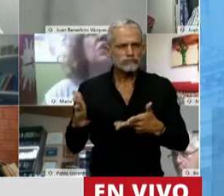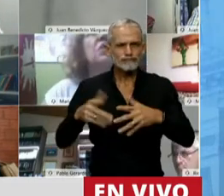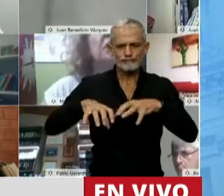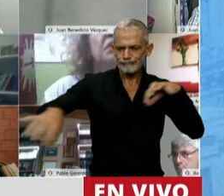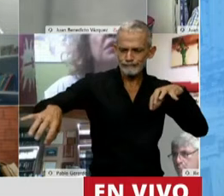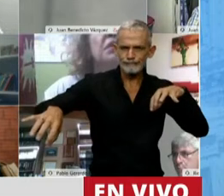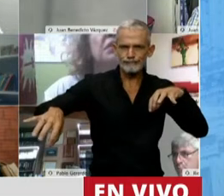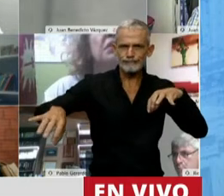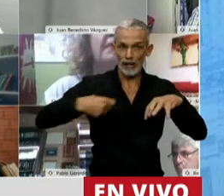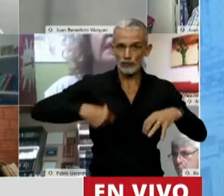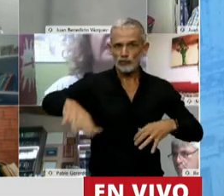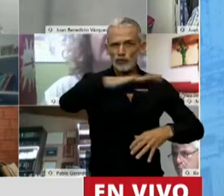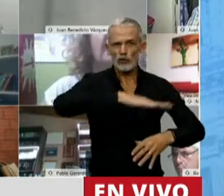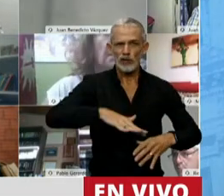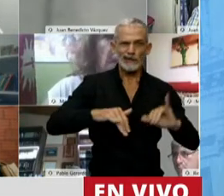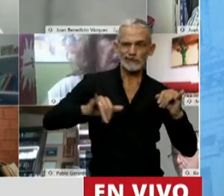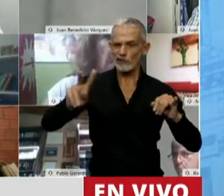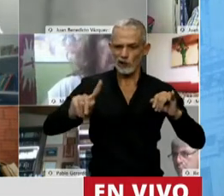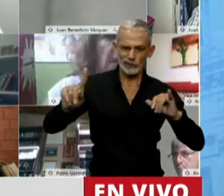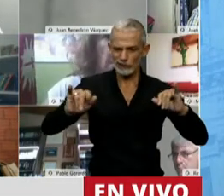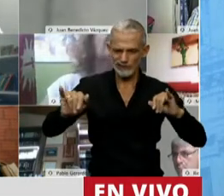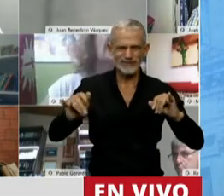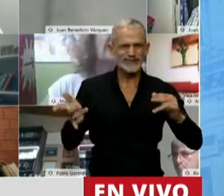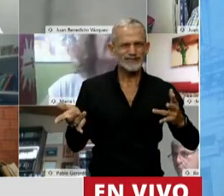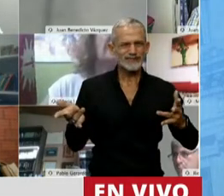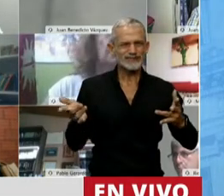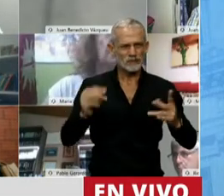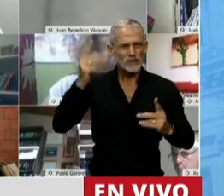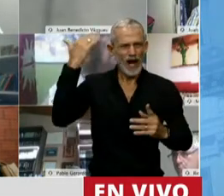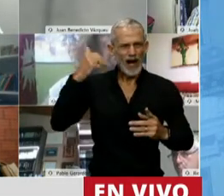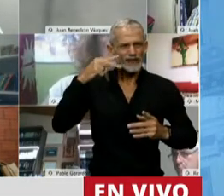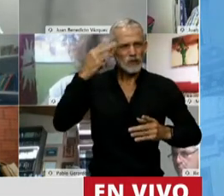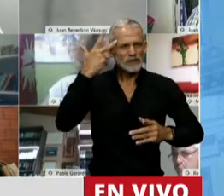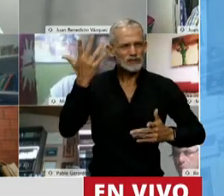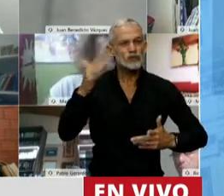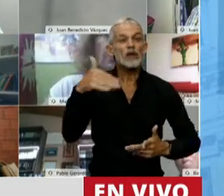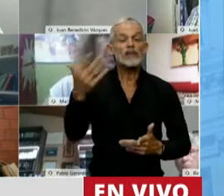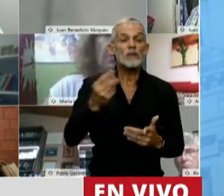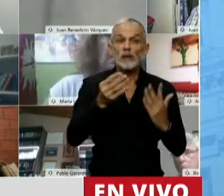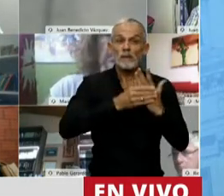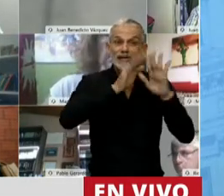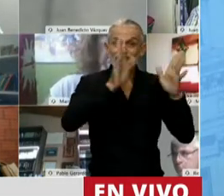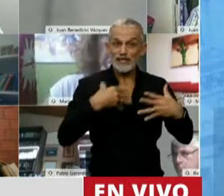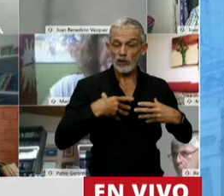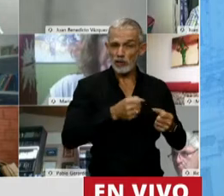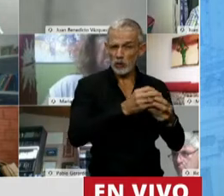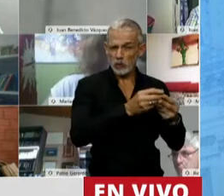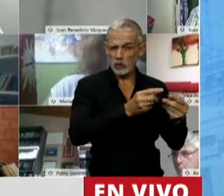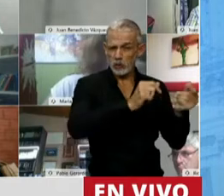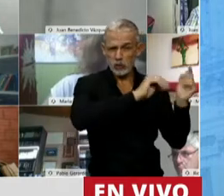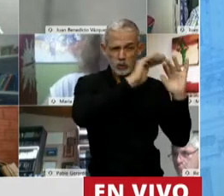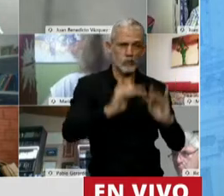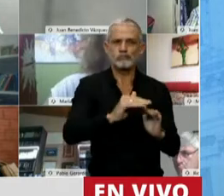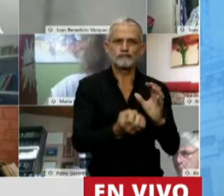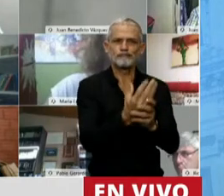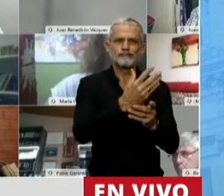grieta abierta en la sociedad sin resolver. Además, disolvió el Ministerio de Salud y lo llevó a